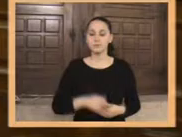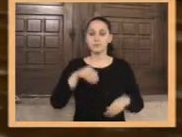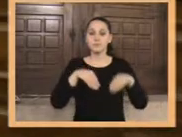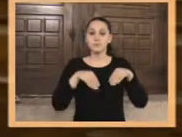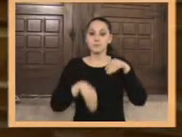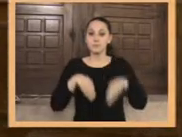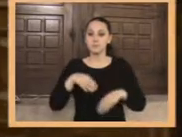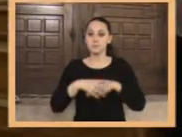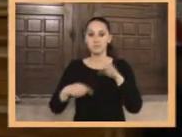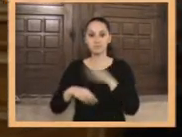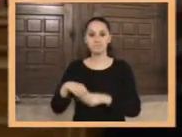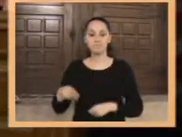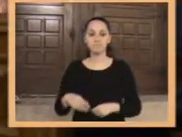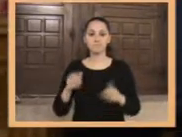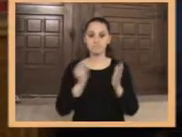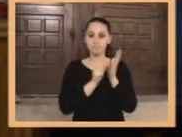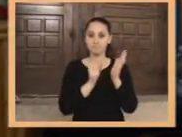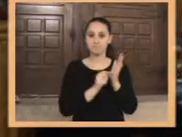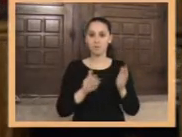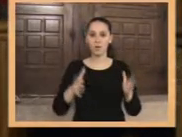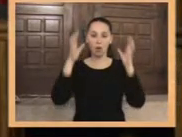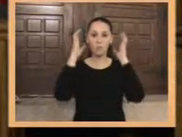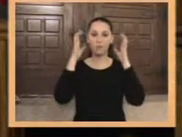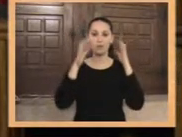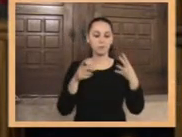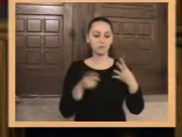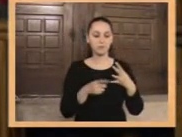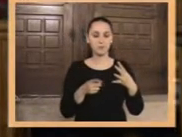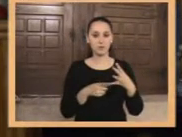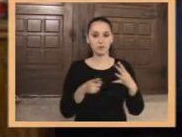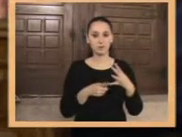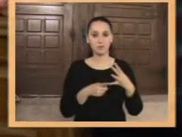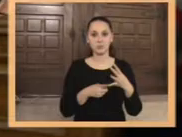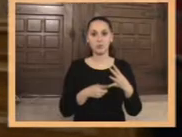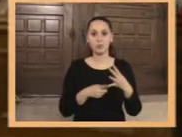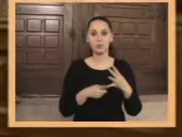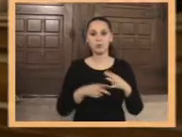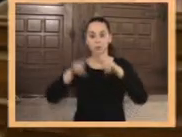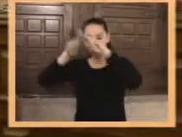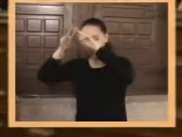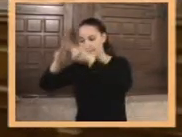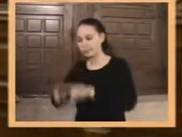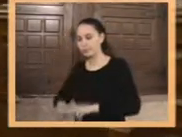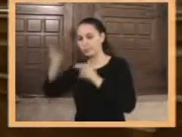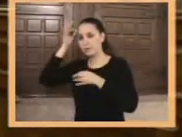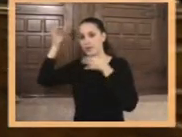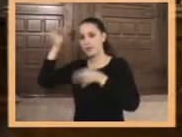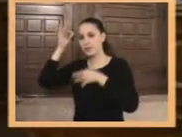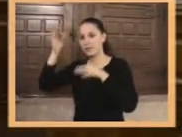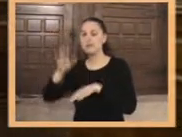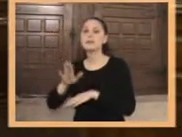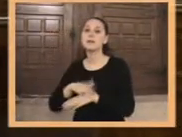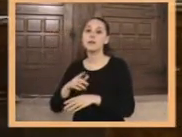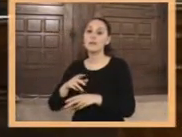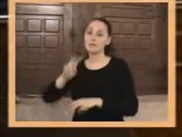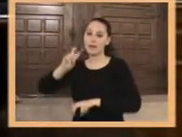¿Abstenciones? Se aprueba el punto y pasamos al cuarto punto del orden del día, que es el estudio de detalle para la reordenación de volúmenes y